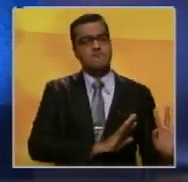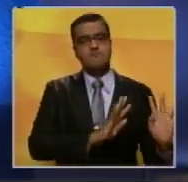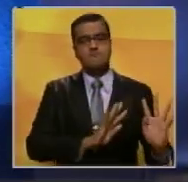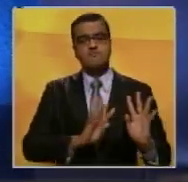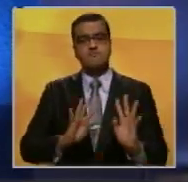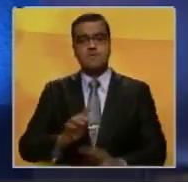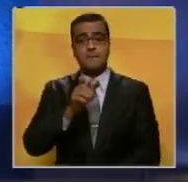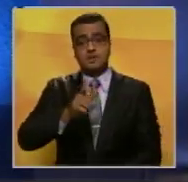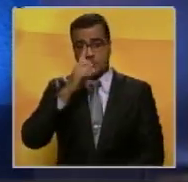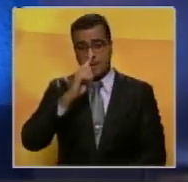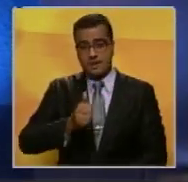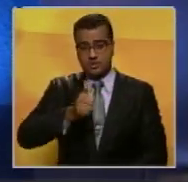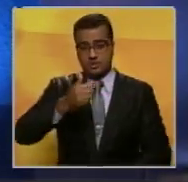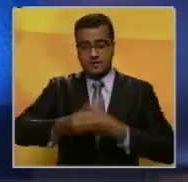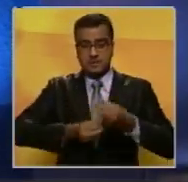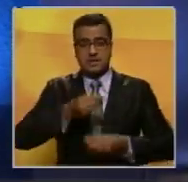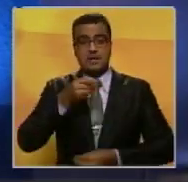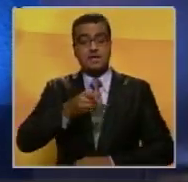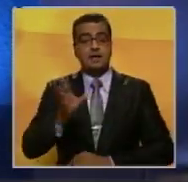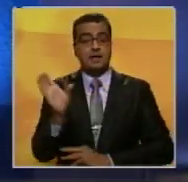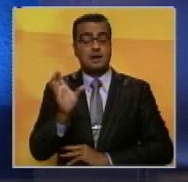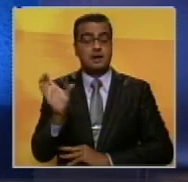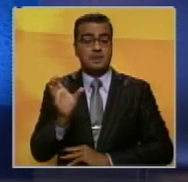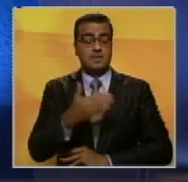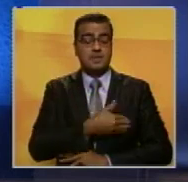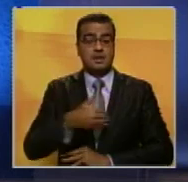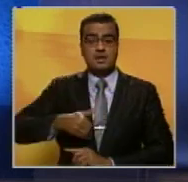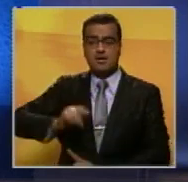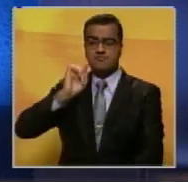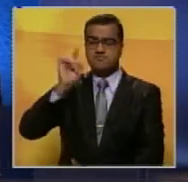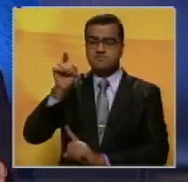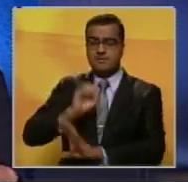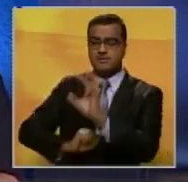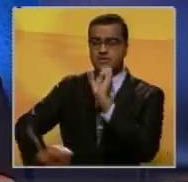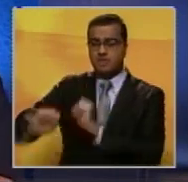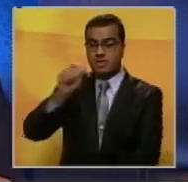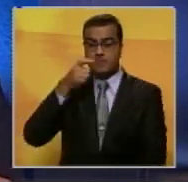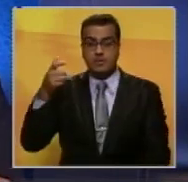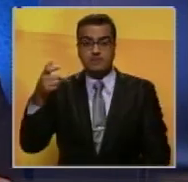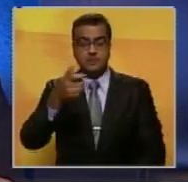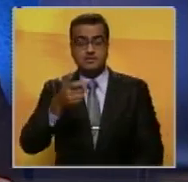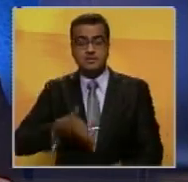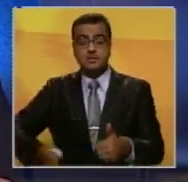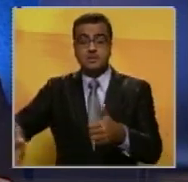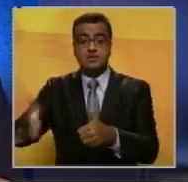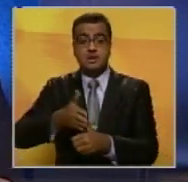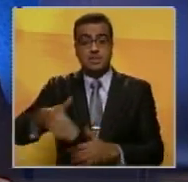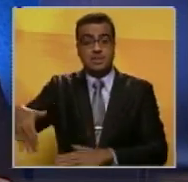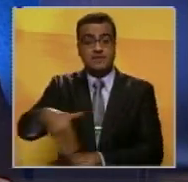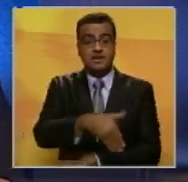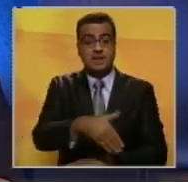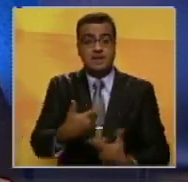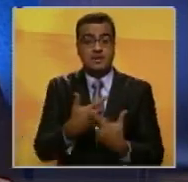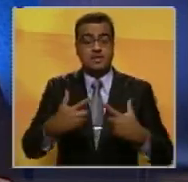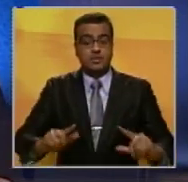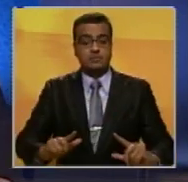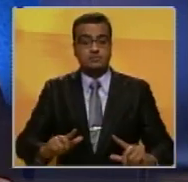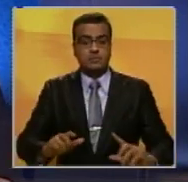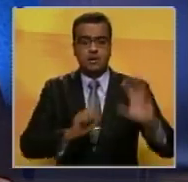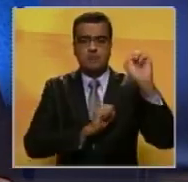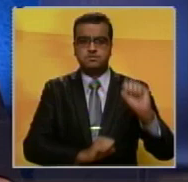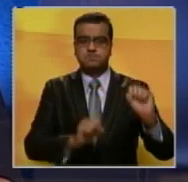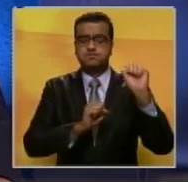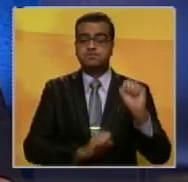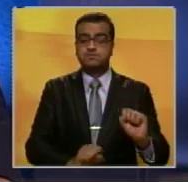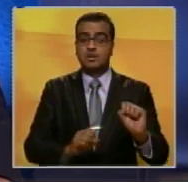la tercera edad realizada aquí en Caracas, la cual pretendía dirigirse hasta la Defensoría del Pueblo, llegó hasta la Avenida Libertador, donde los